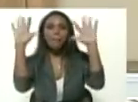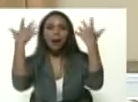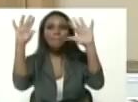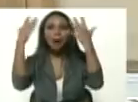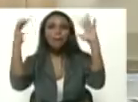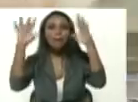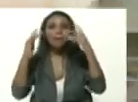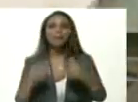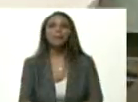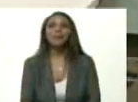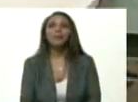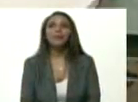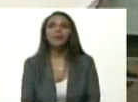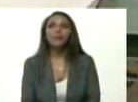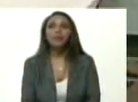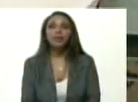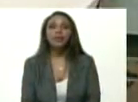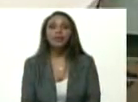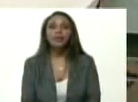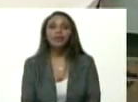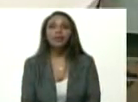¿Ah?